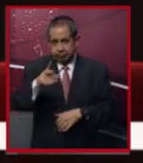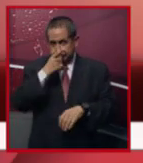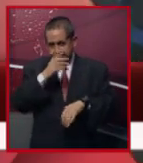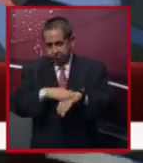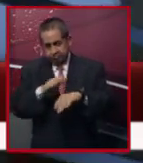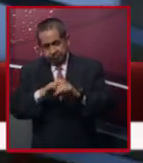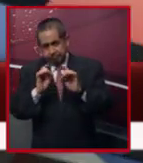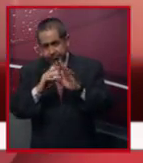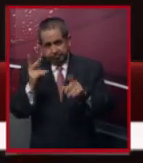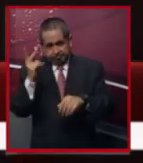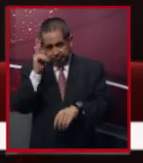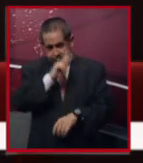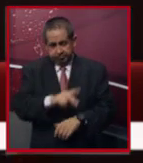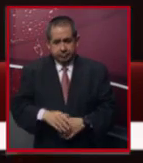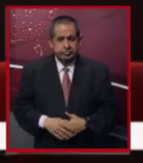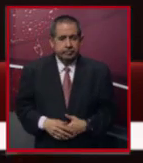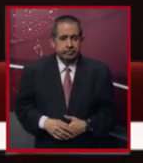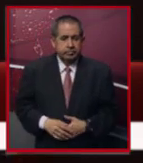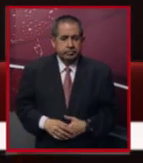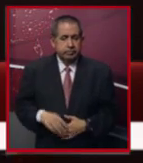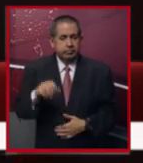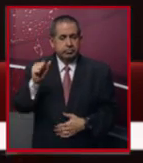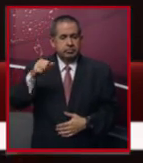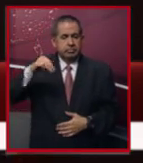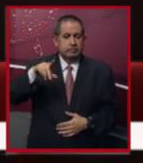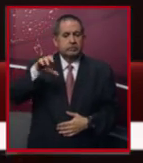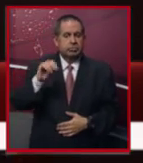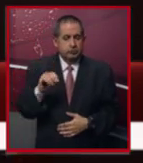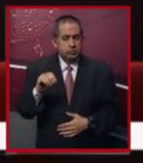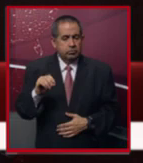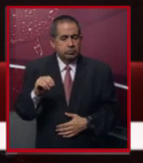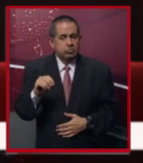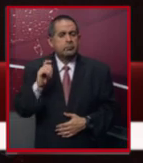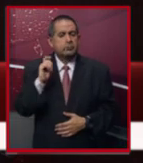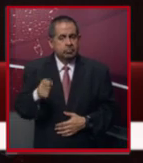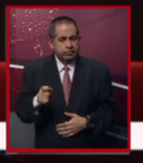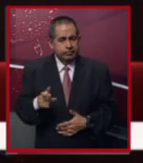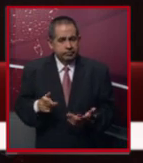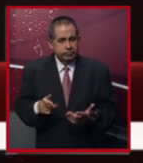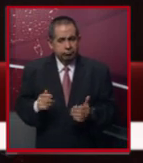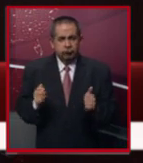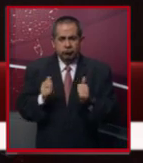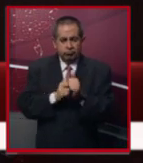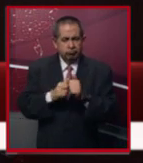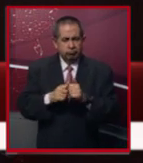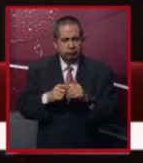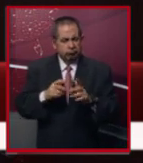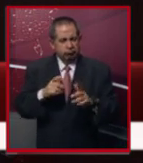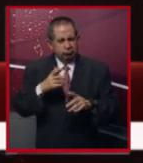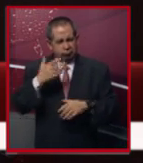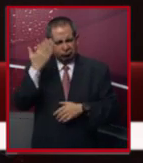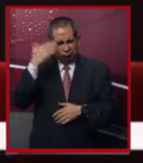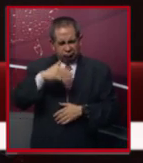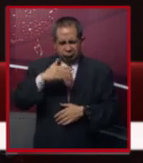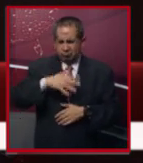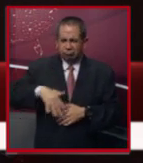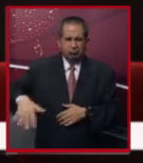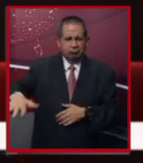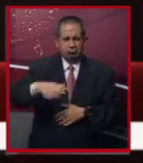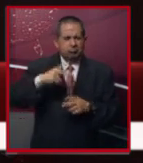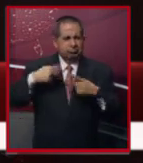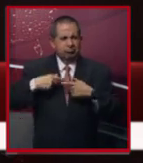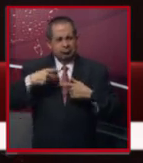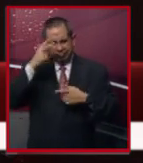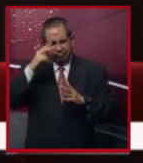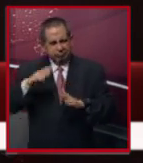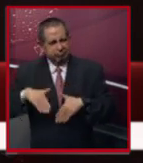consecuencia. Andrés Manuel López Obrador, con los ojos cerrados, el pueblo de